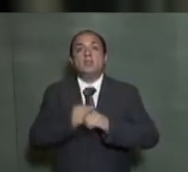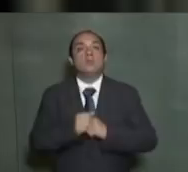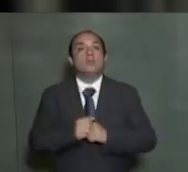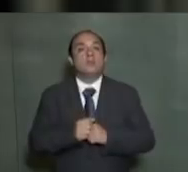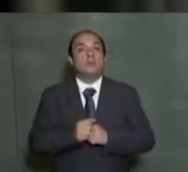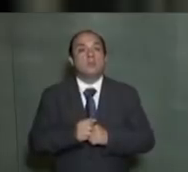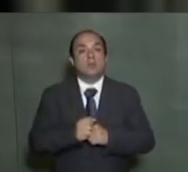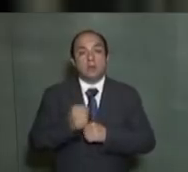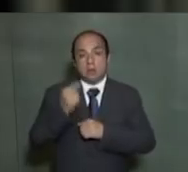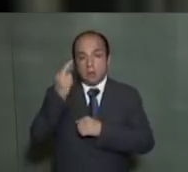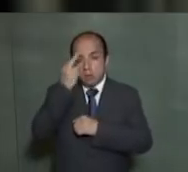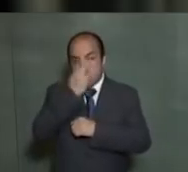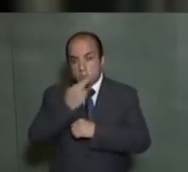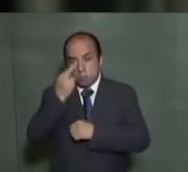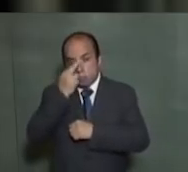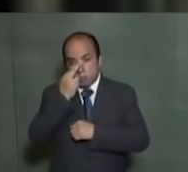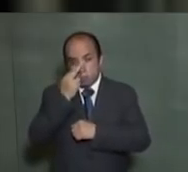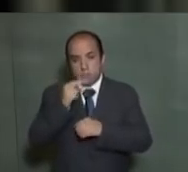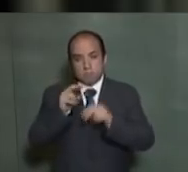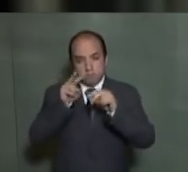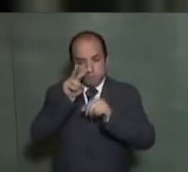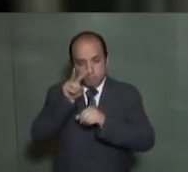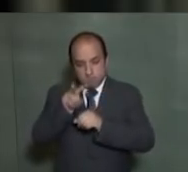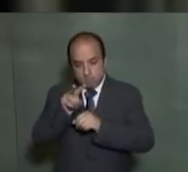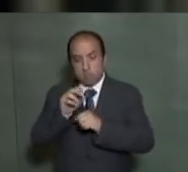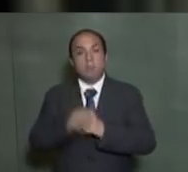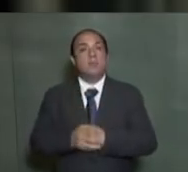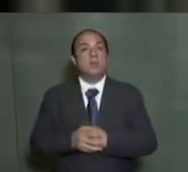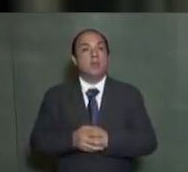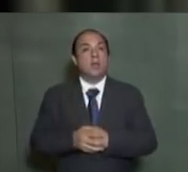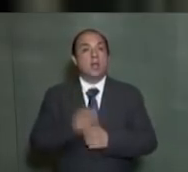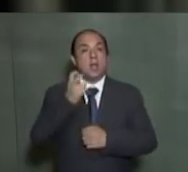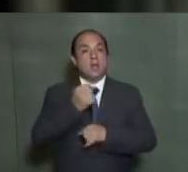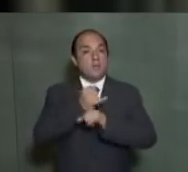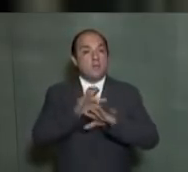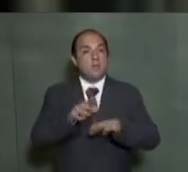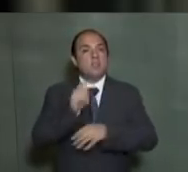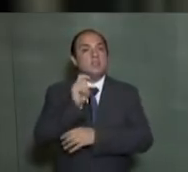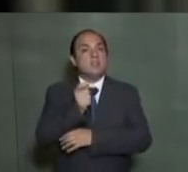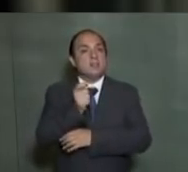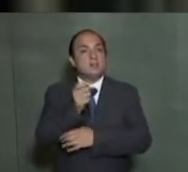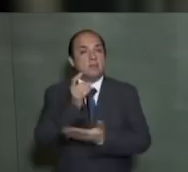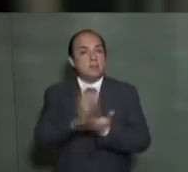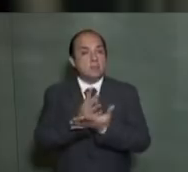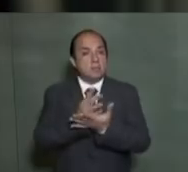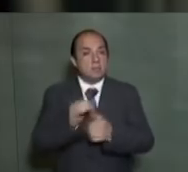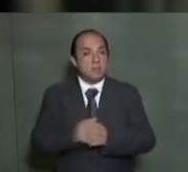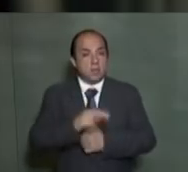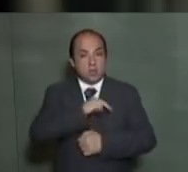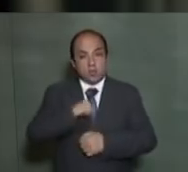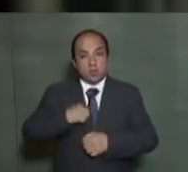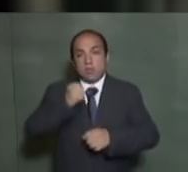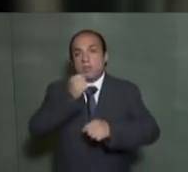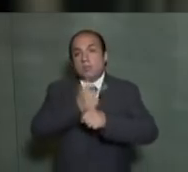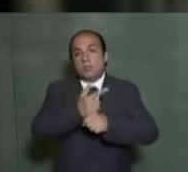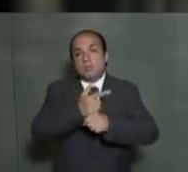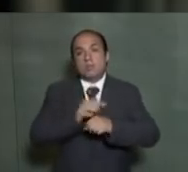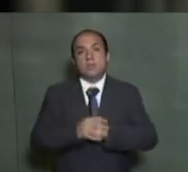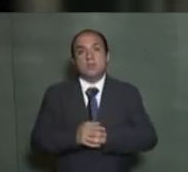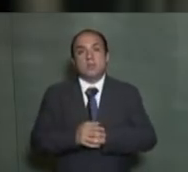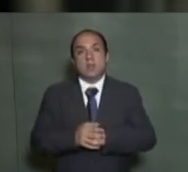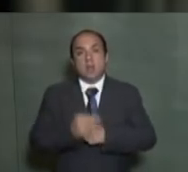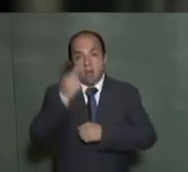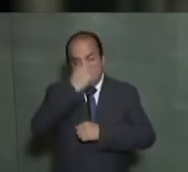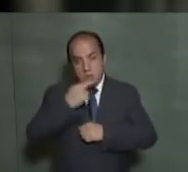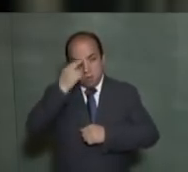una inspección más detallada. Es por ello que este informe se refiere únicamente a lo que encontramos durante la